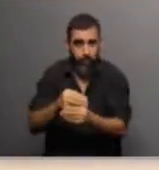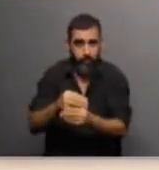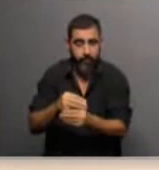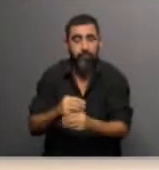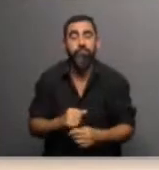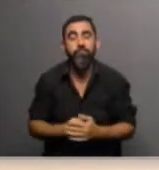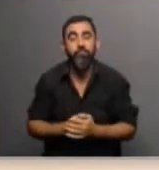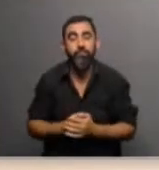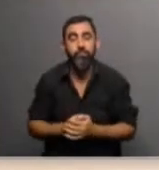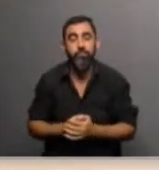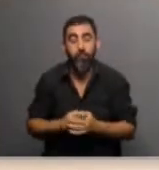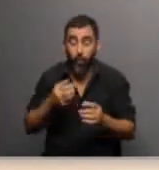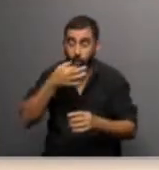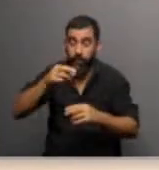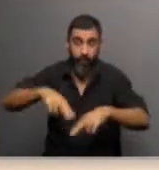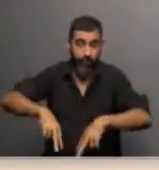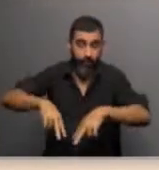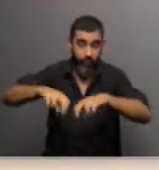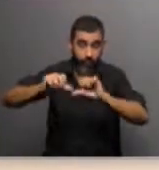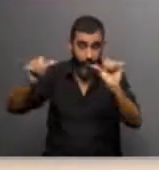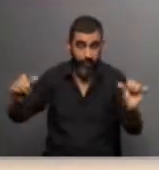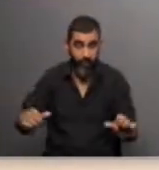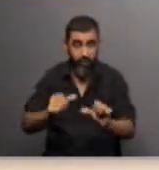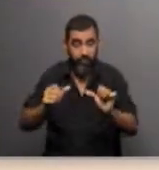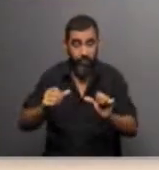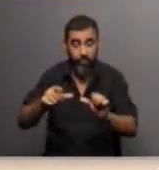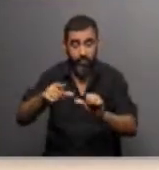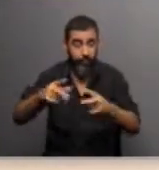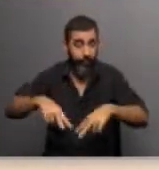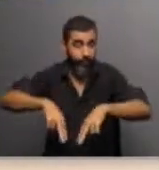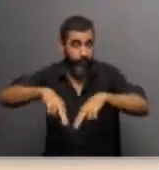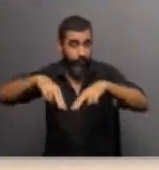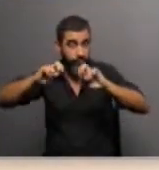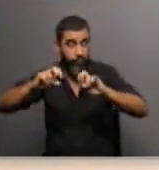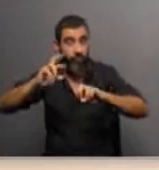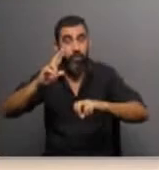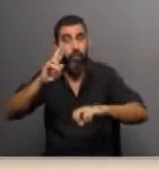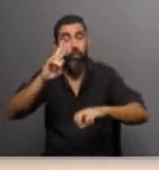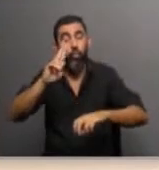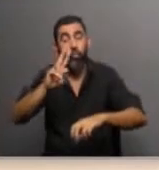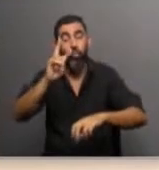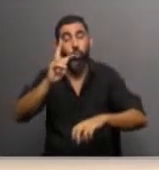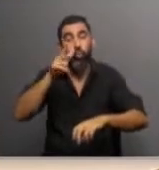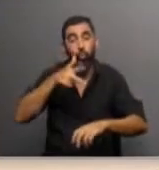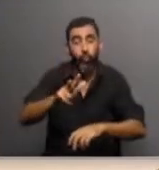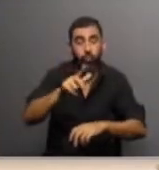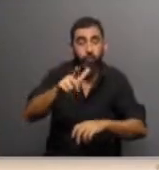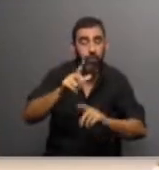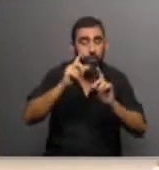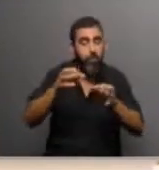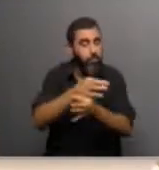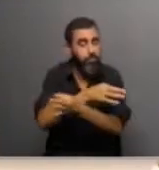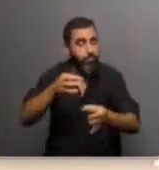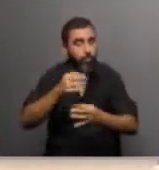como decía el investigador que hizo este estudio, Ruth Bernstein, es un factor hasta de